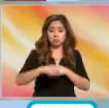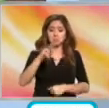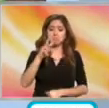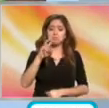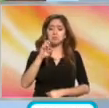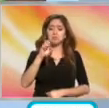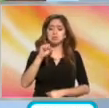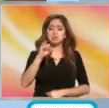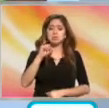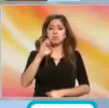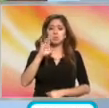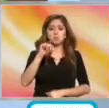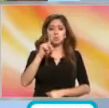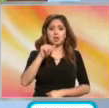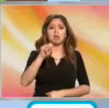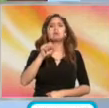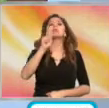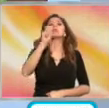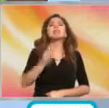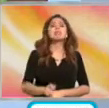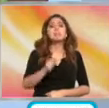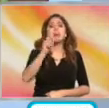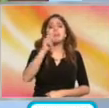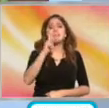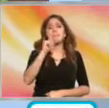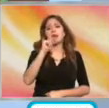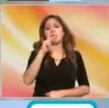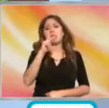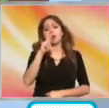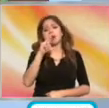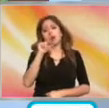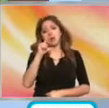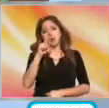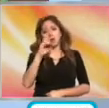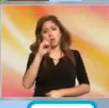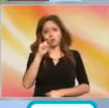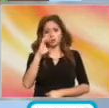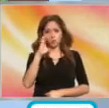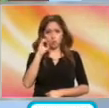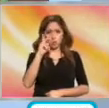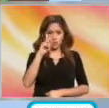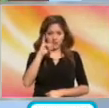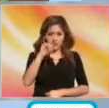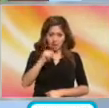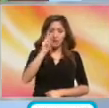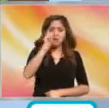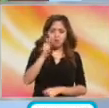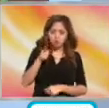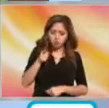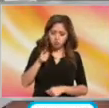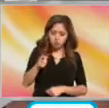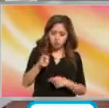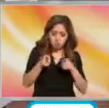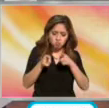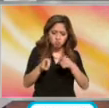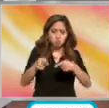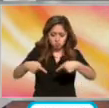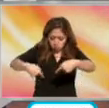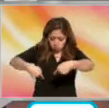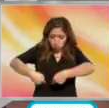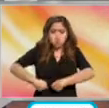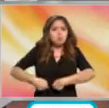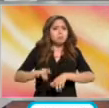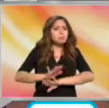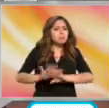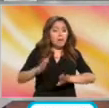la laparoscopia, unas pequeñas Ok. incisiones en el abdomen, ya no es aquella cirugía agresiva que había Claro.